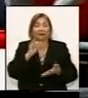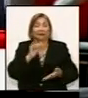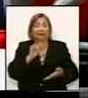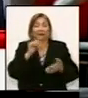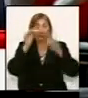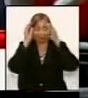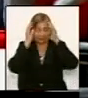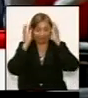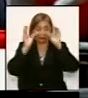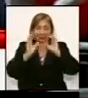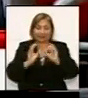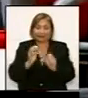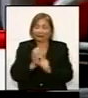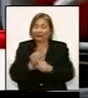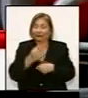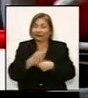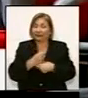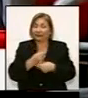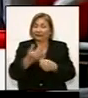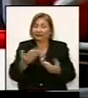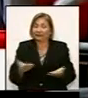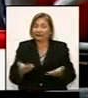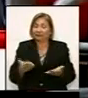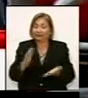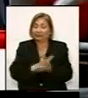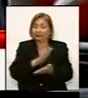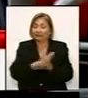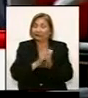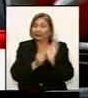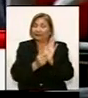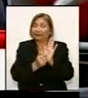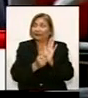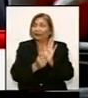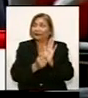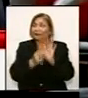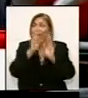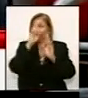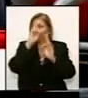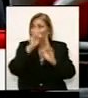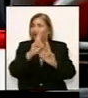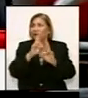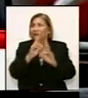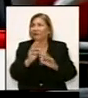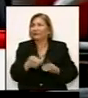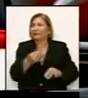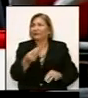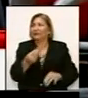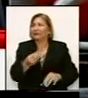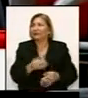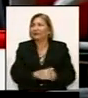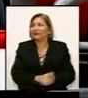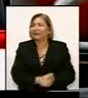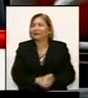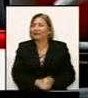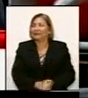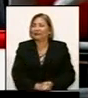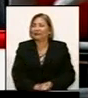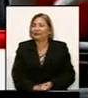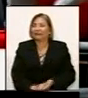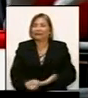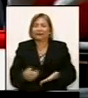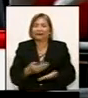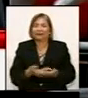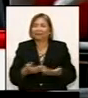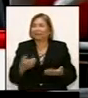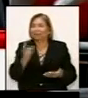un acuerdo que obra en el expediente, en el sentido de que respetan el auto, yo no entiendo por qué ahora se pone en cuestión hechos que